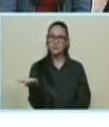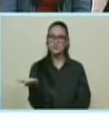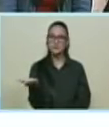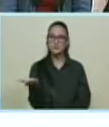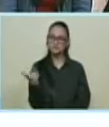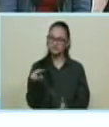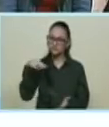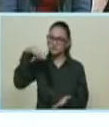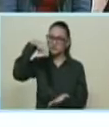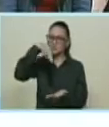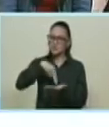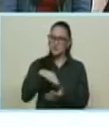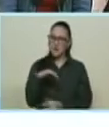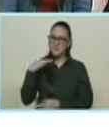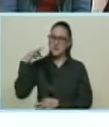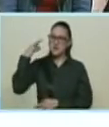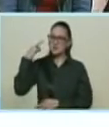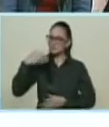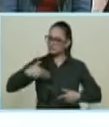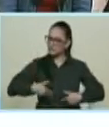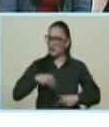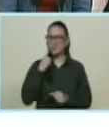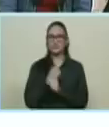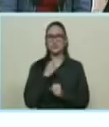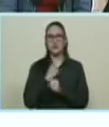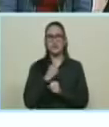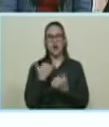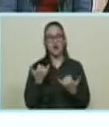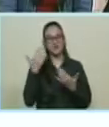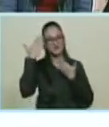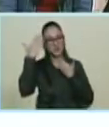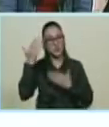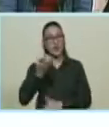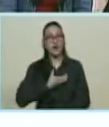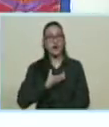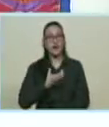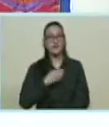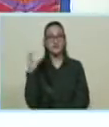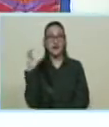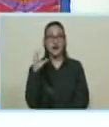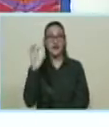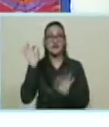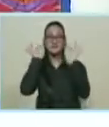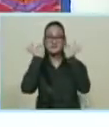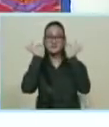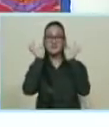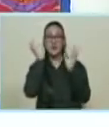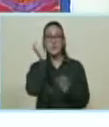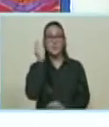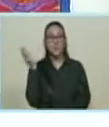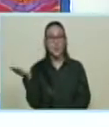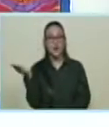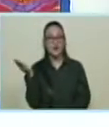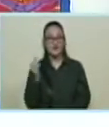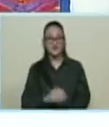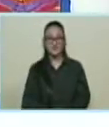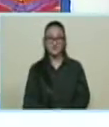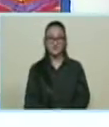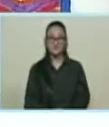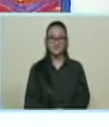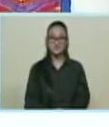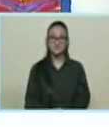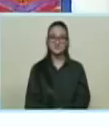levanta con espíritu de trabajo. Quiero saludar a la alcaldesa de Caracas, otra joven, Erika Faría.